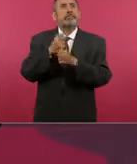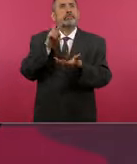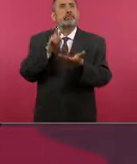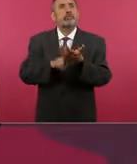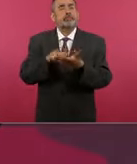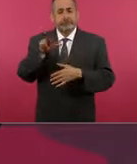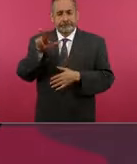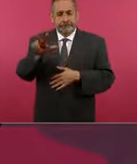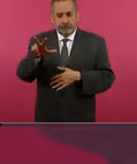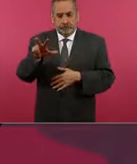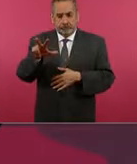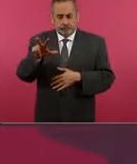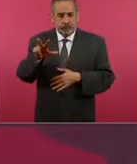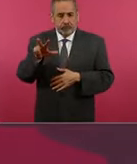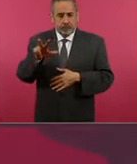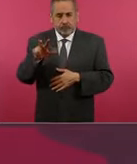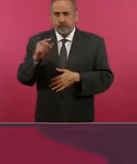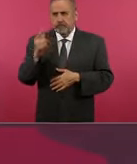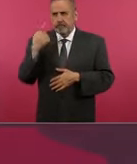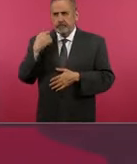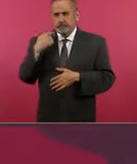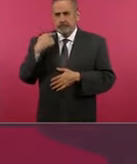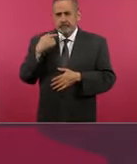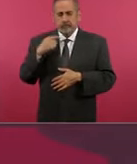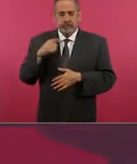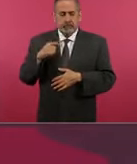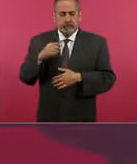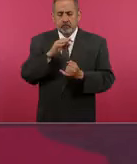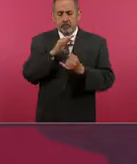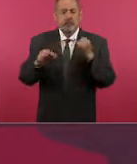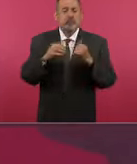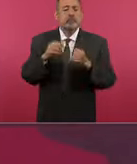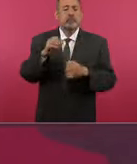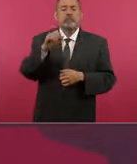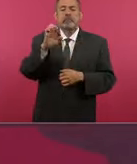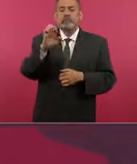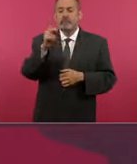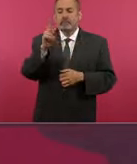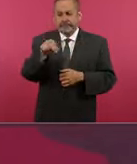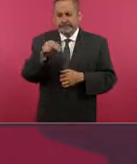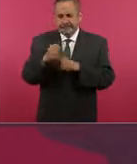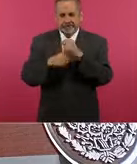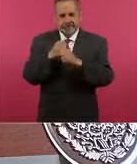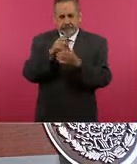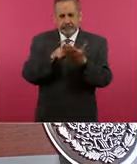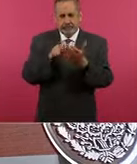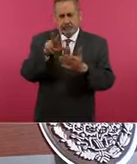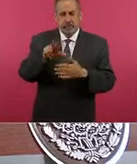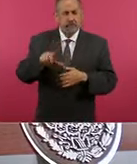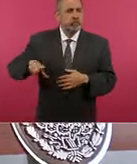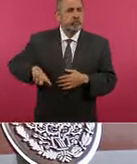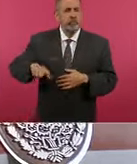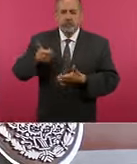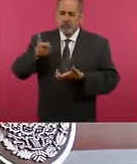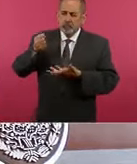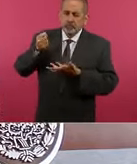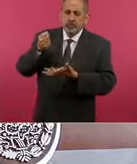2018, en el último año del presidente Peña, fue de alrededor